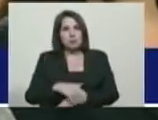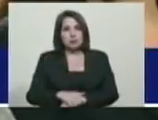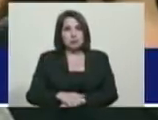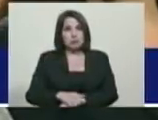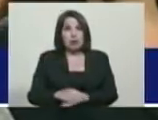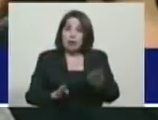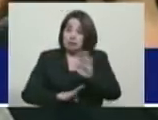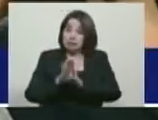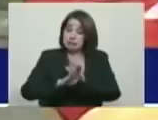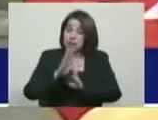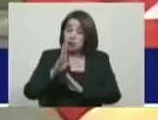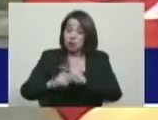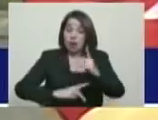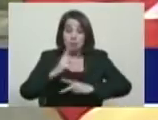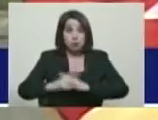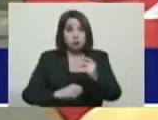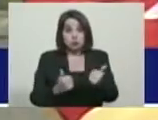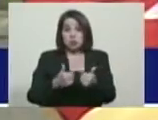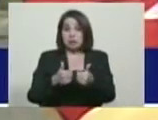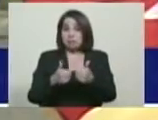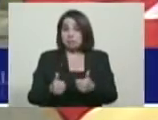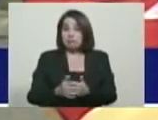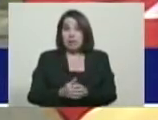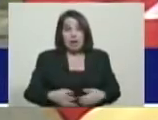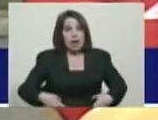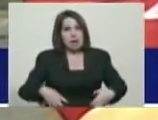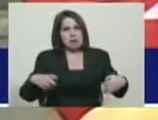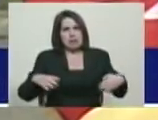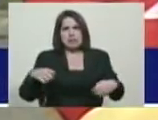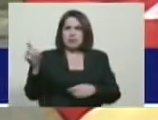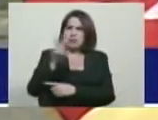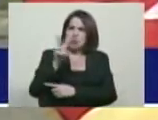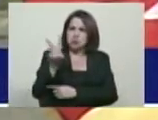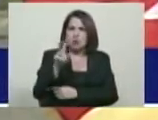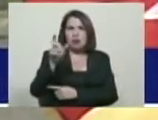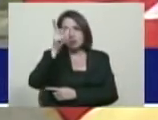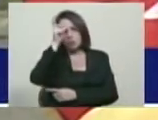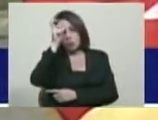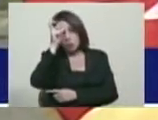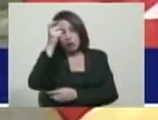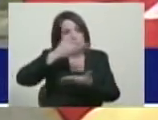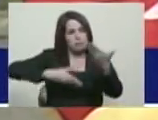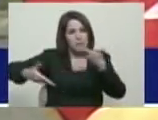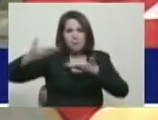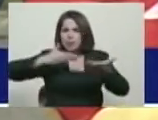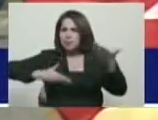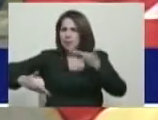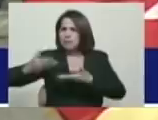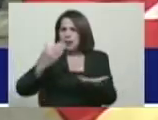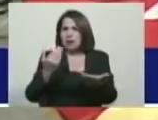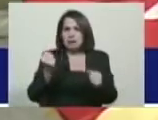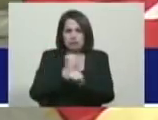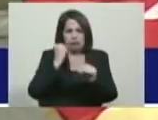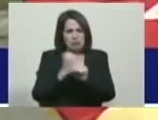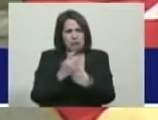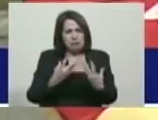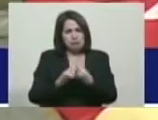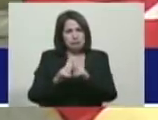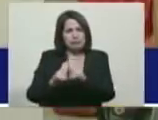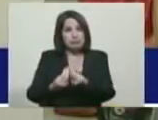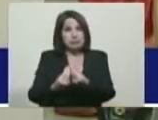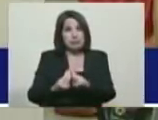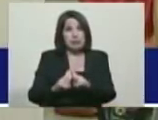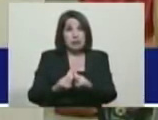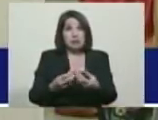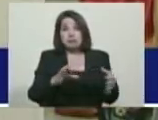de la producción de riqueza de Turquía, de Venezuela. Y entre ambos vamos a acercar cada vez más a las dos